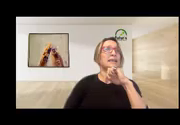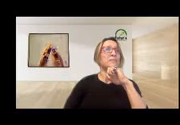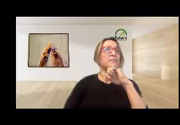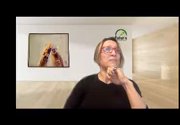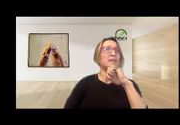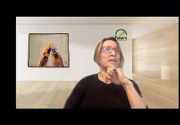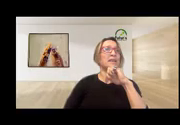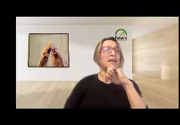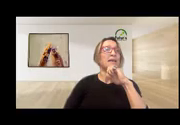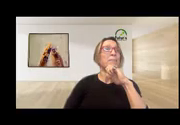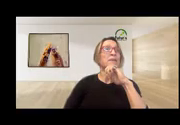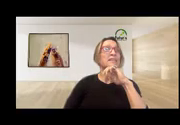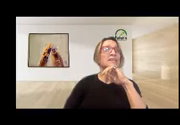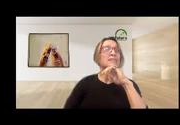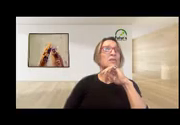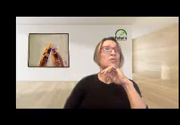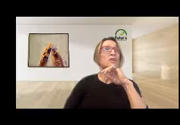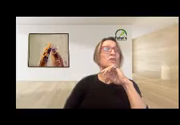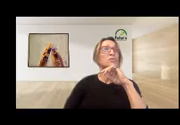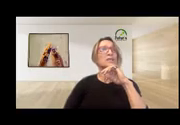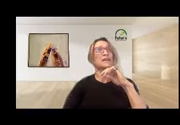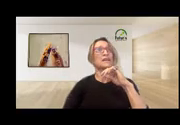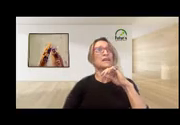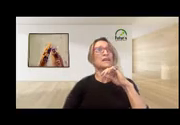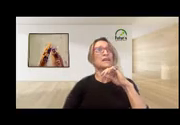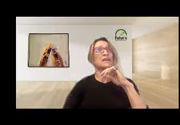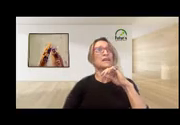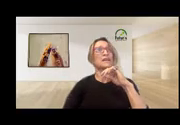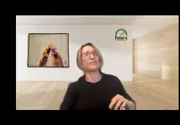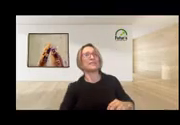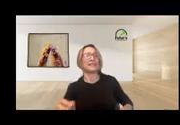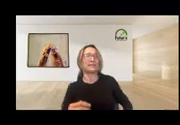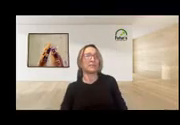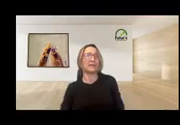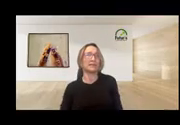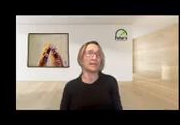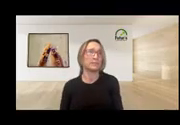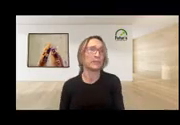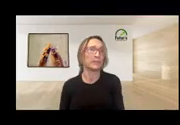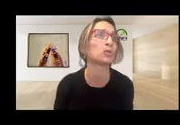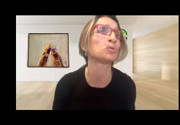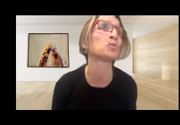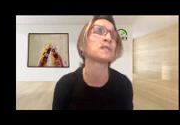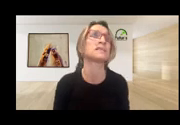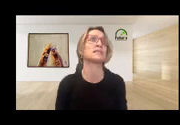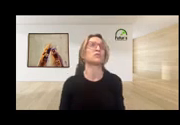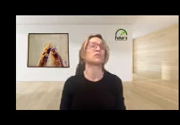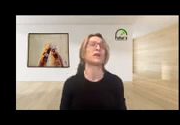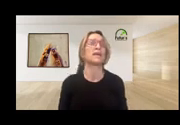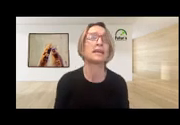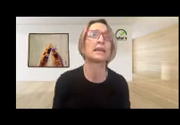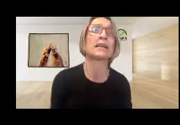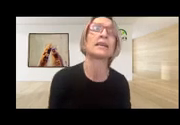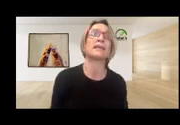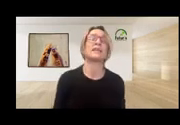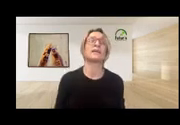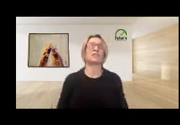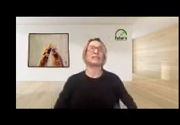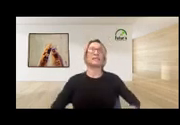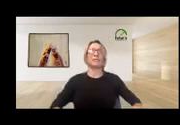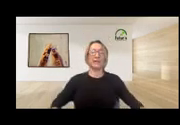Y a Pitan lo encontraron más recientemente. Entonces, eso